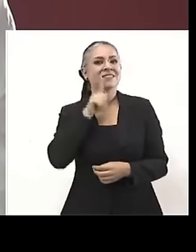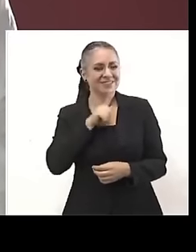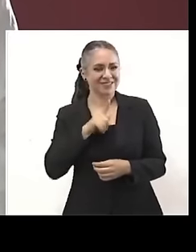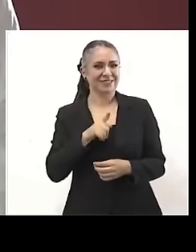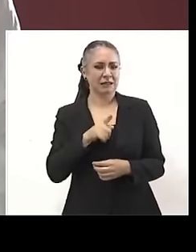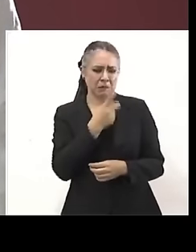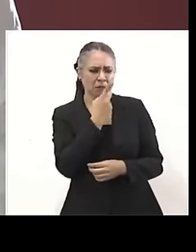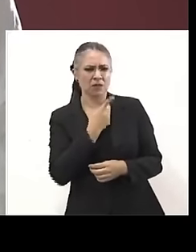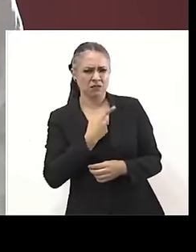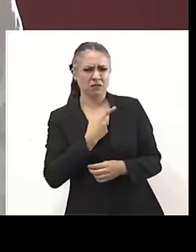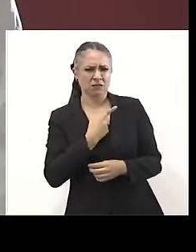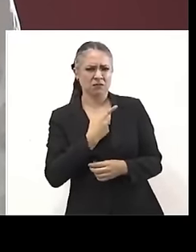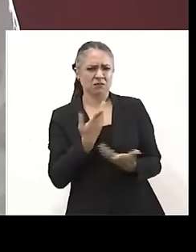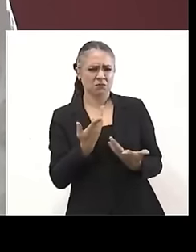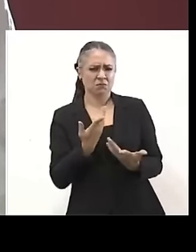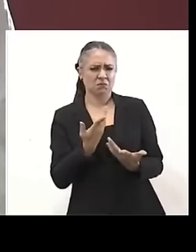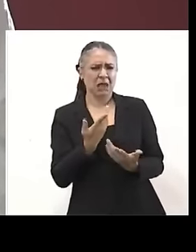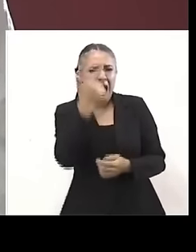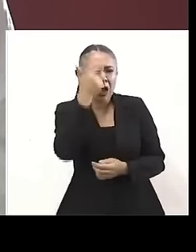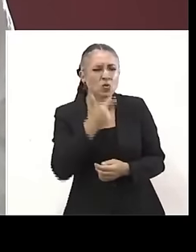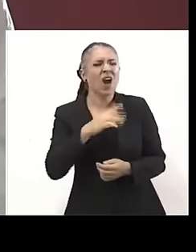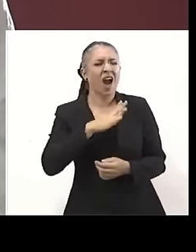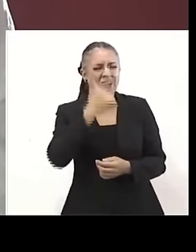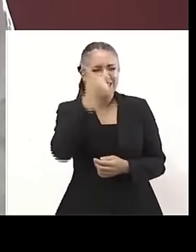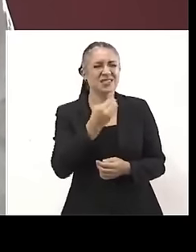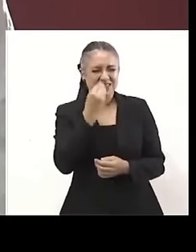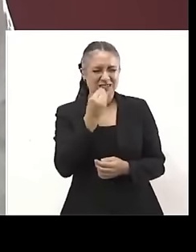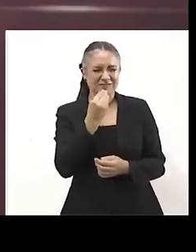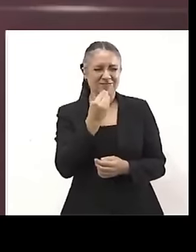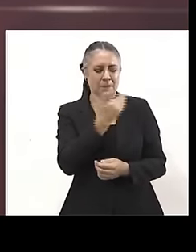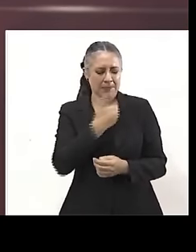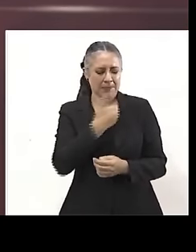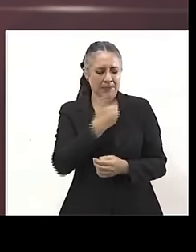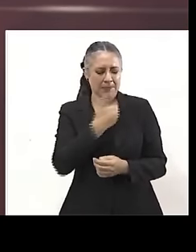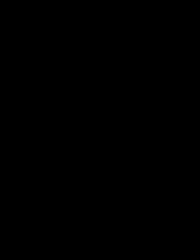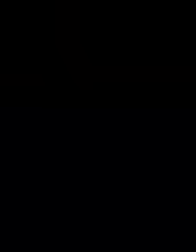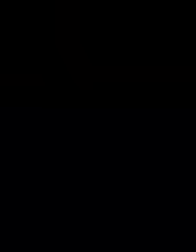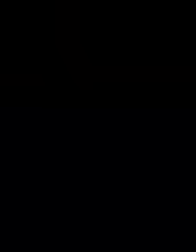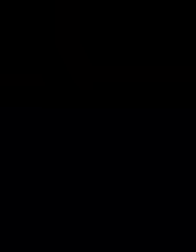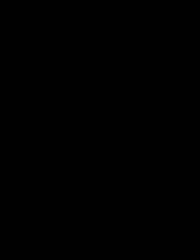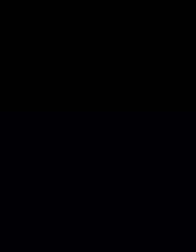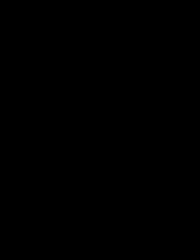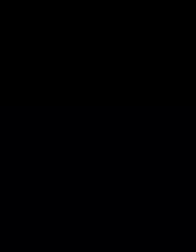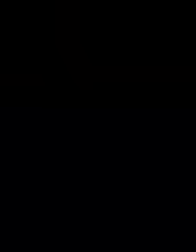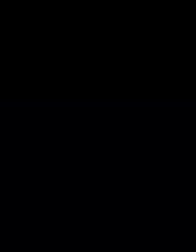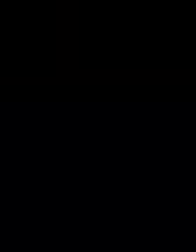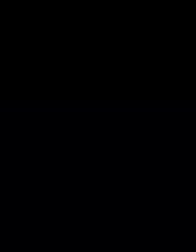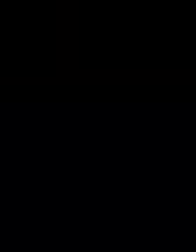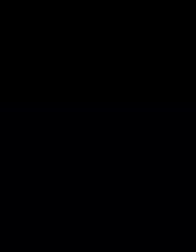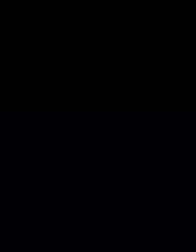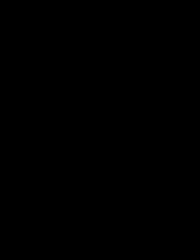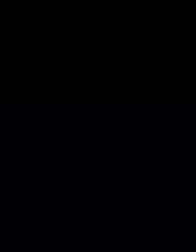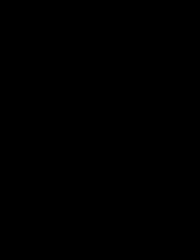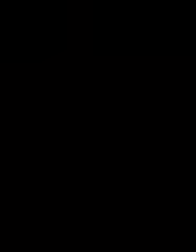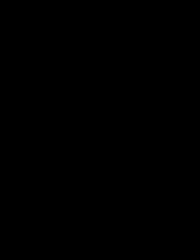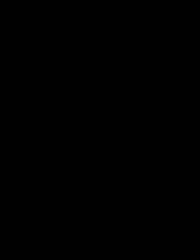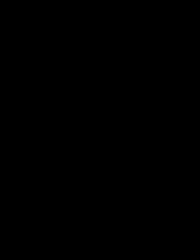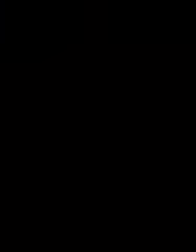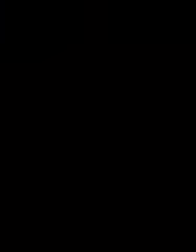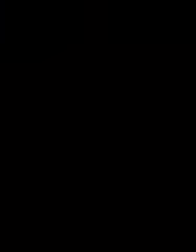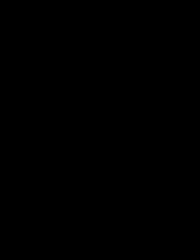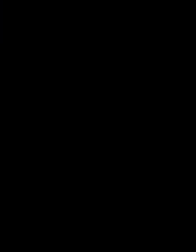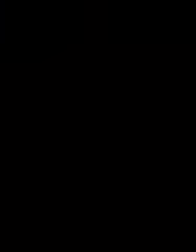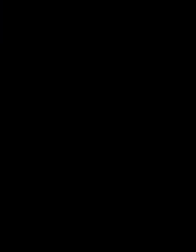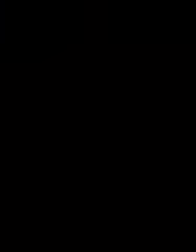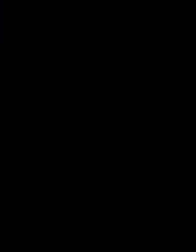ti Uy has tocado hueso estimado Charlie la verdad que yo tengo que agradecer